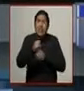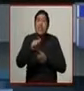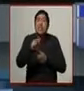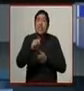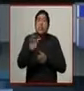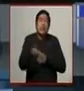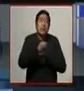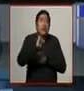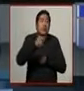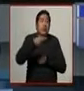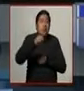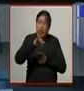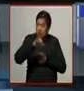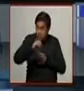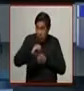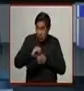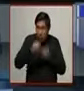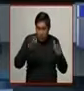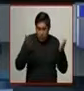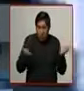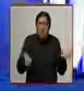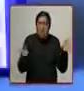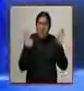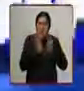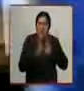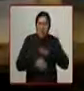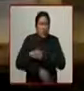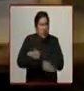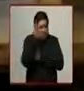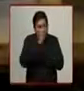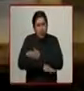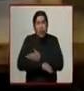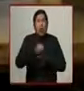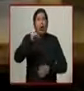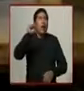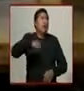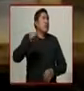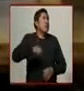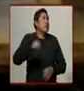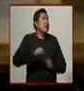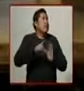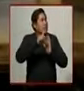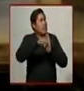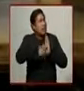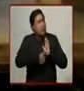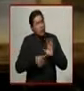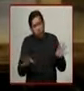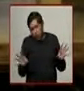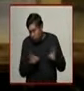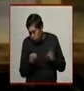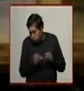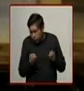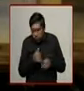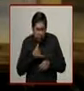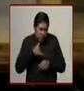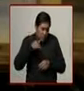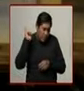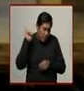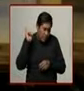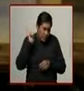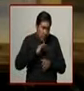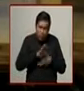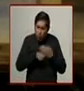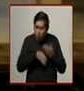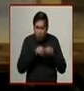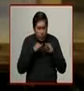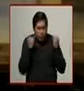Velasco ya haya cerrado sus fronteras. Así es, después de una ardua reunión el día de ayer, todas